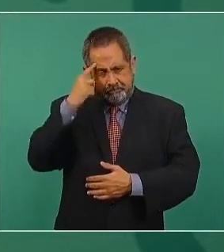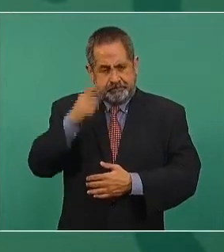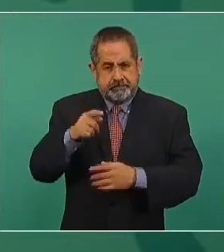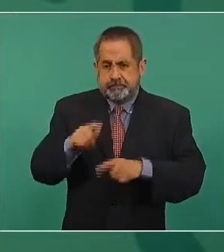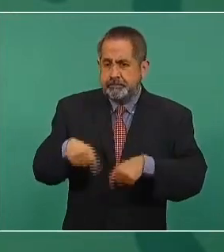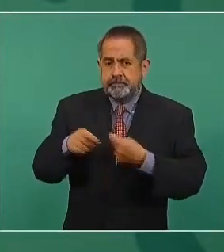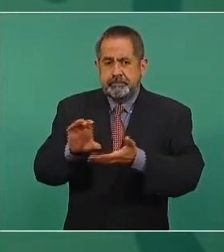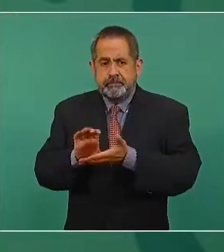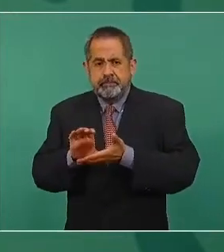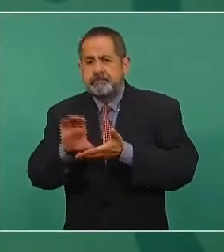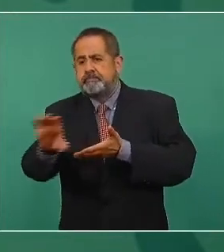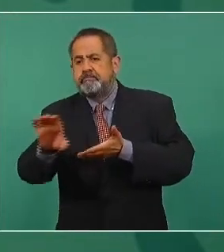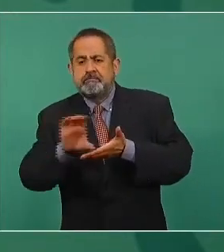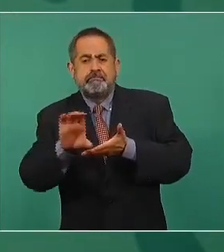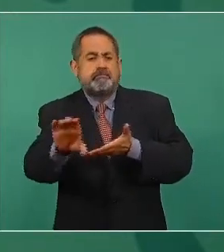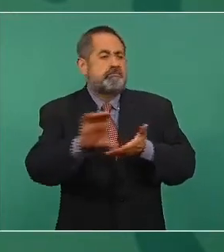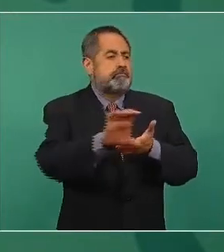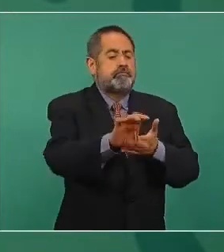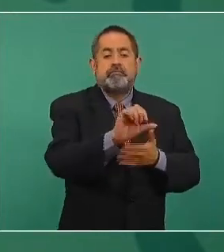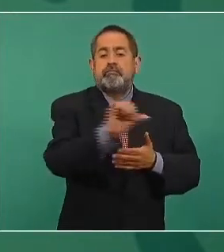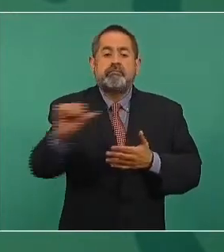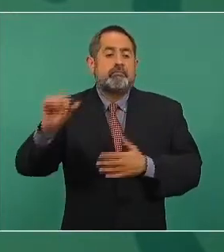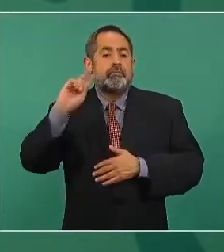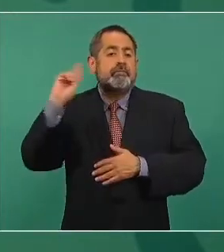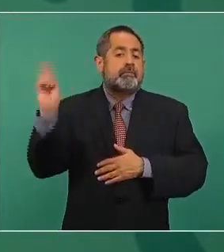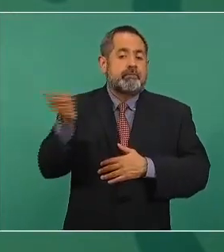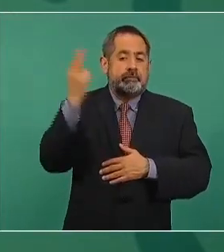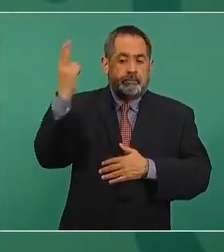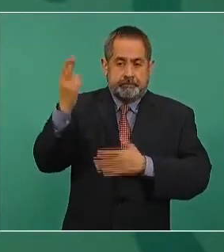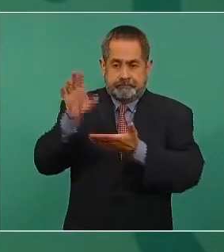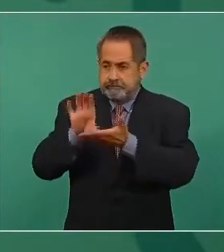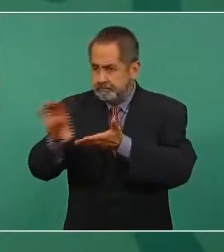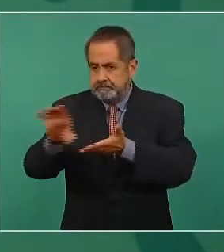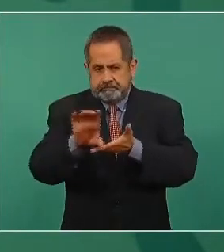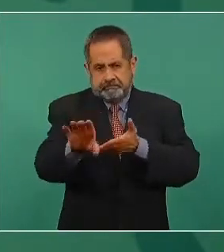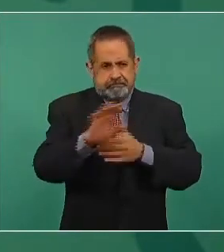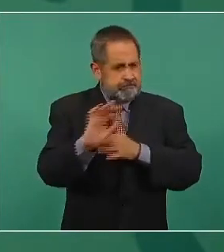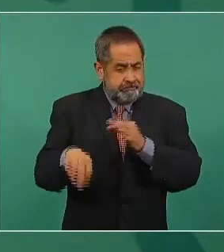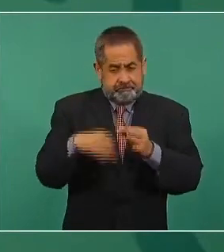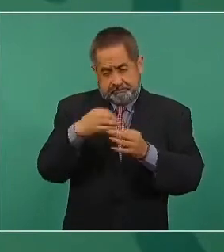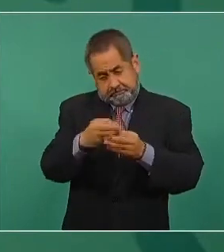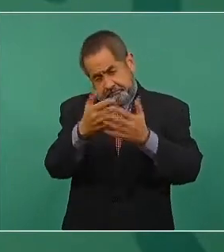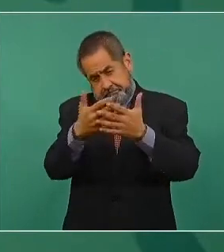transferir fondos a las universidades públicas. Todo esto